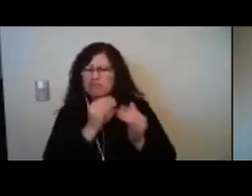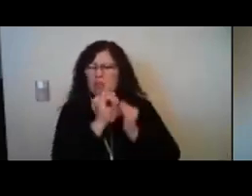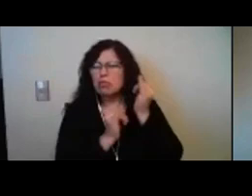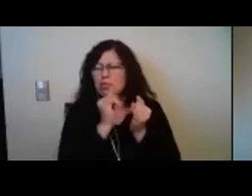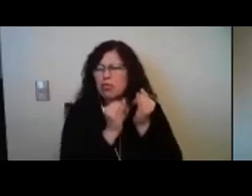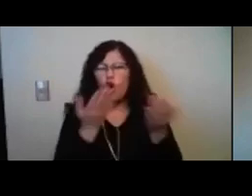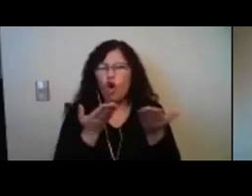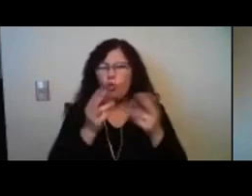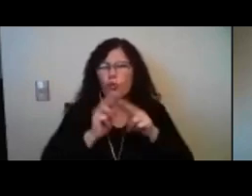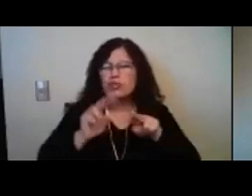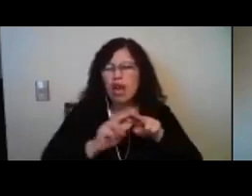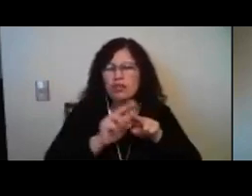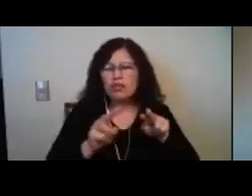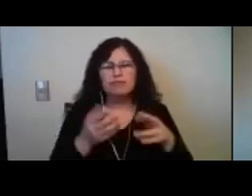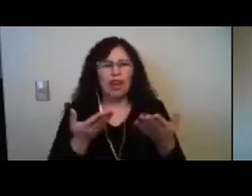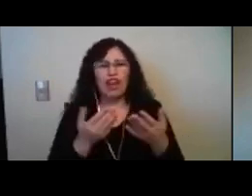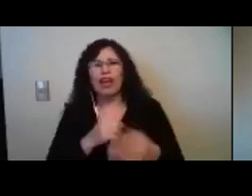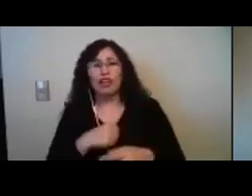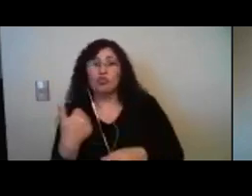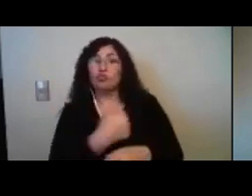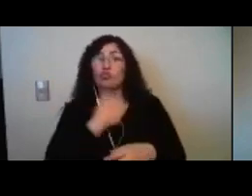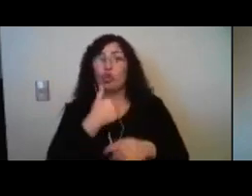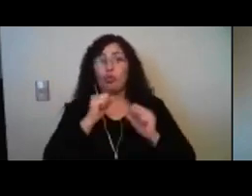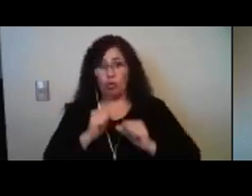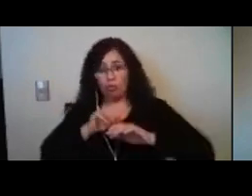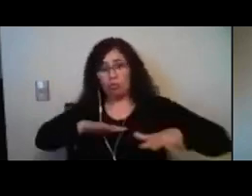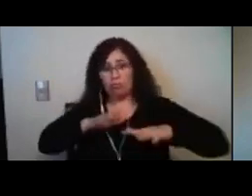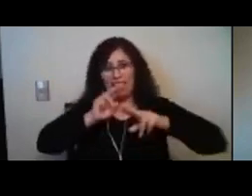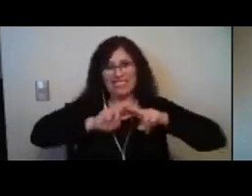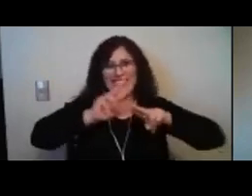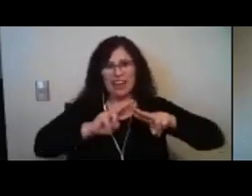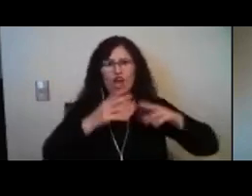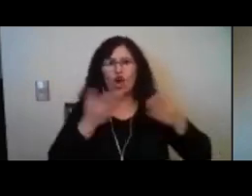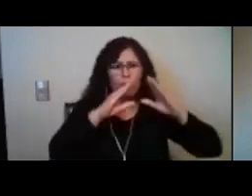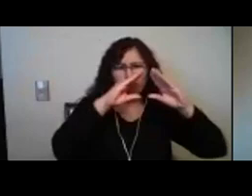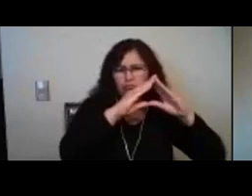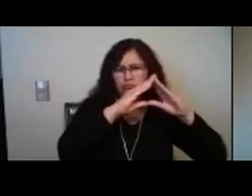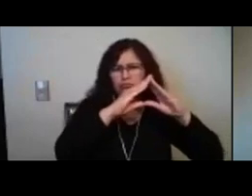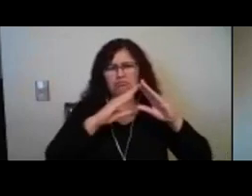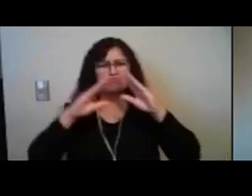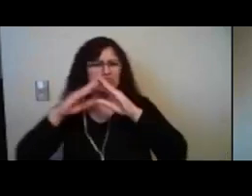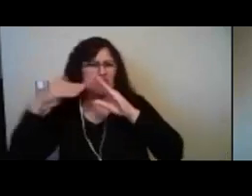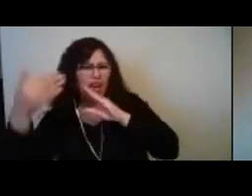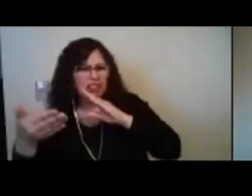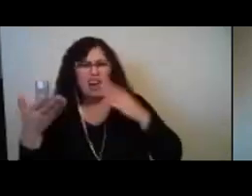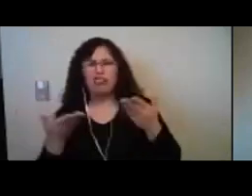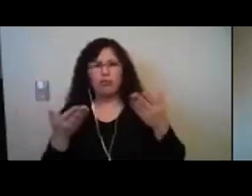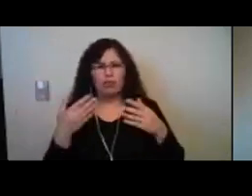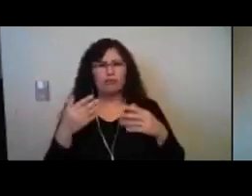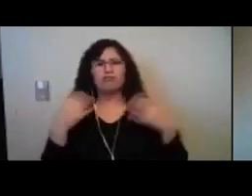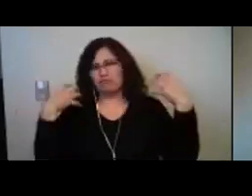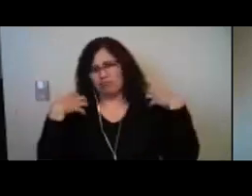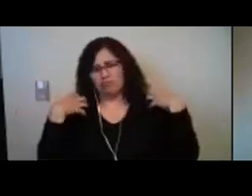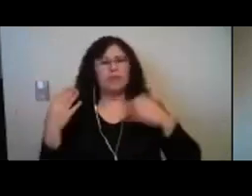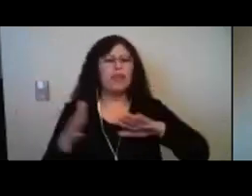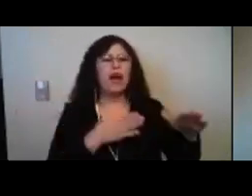los movimientos respectivos que todos podemos realizar. Ya, brevemente, ¿cierto? El sistema piramidal está conformado en gran